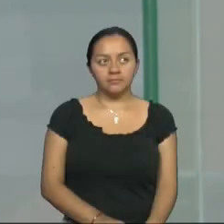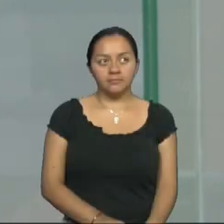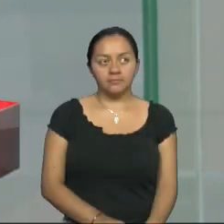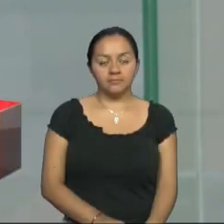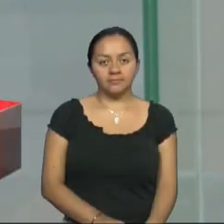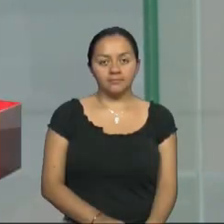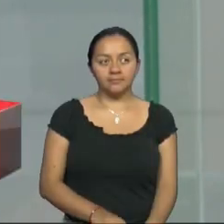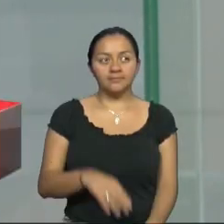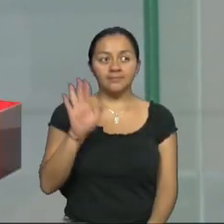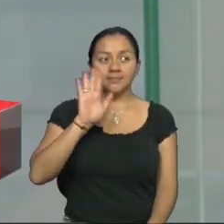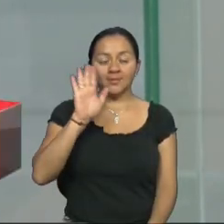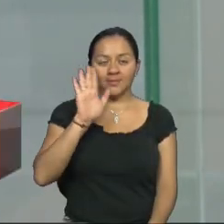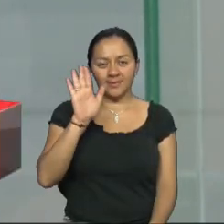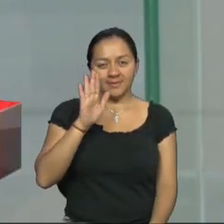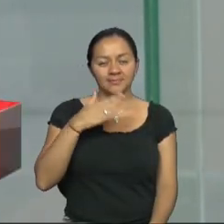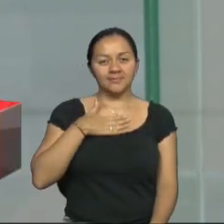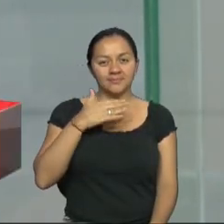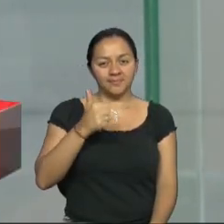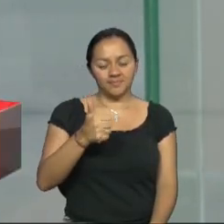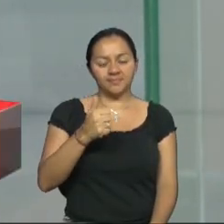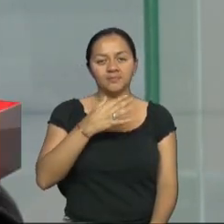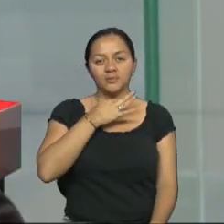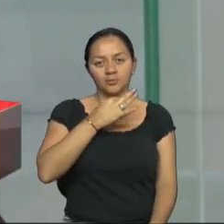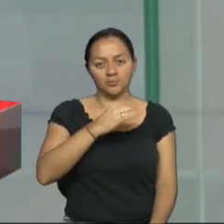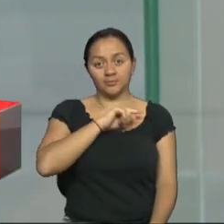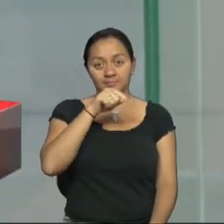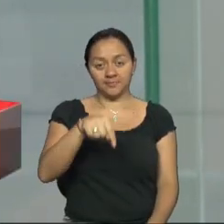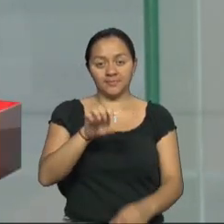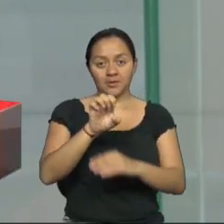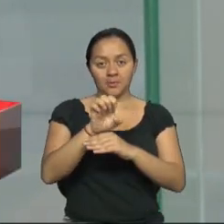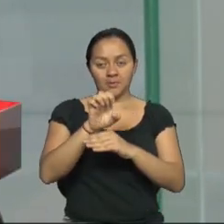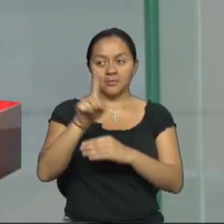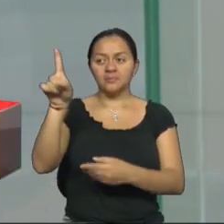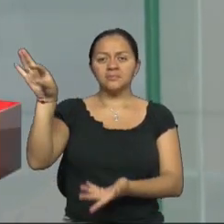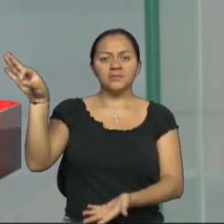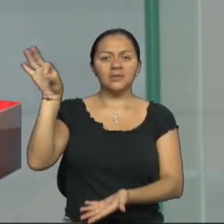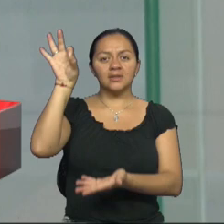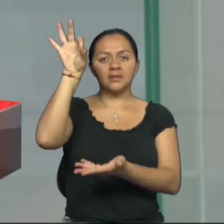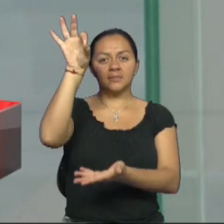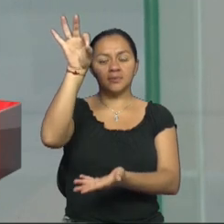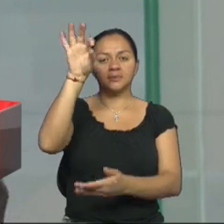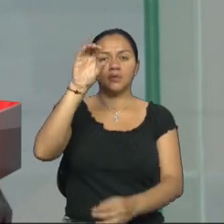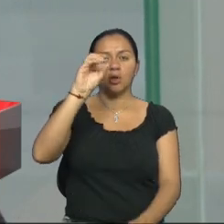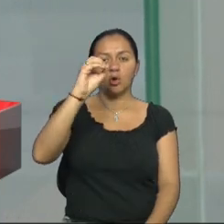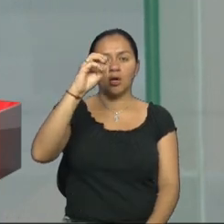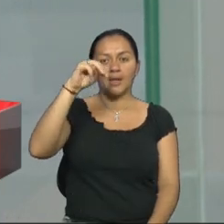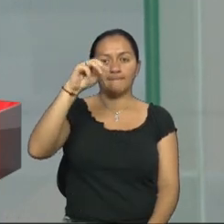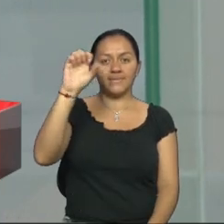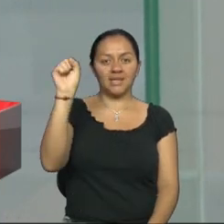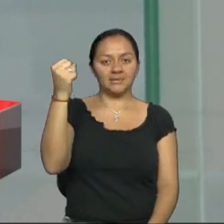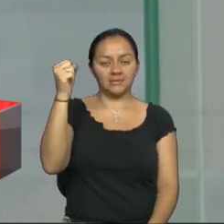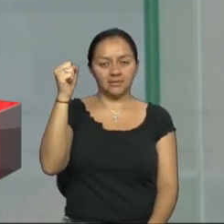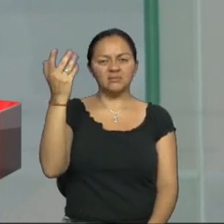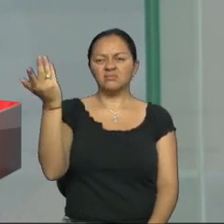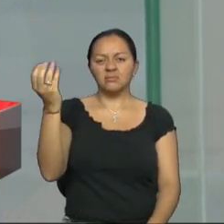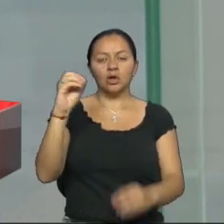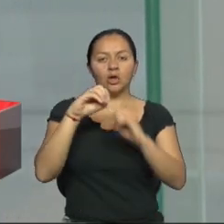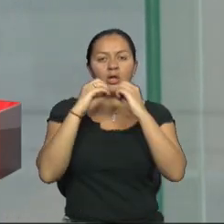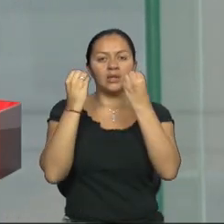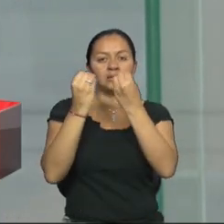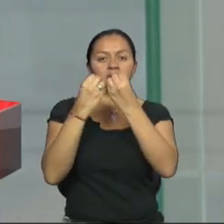Alarcos, qué gusto tenerte aquí en el Ecuador. Bueno, tú eres representante de la OMS en rehabilitación y discapacidad.